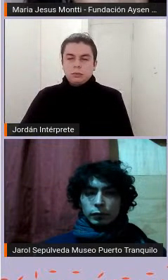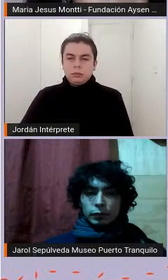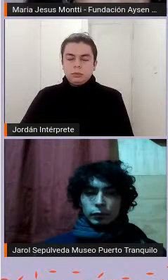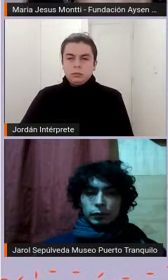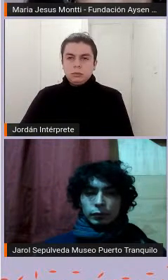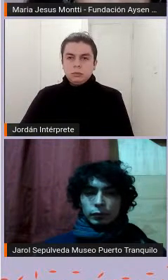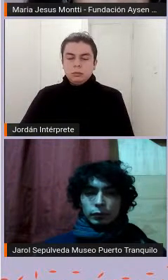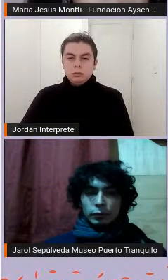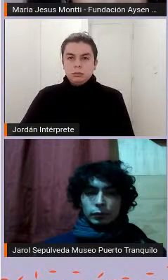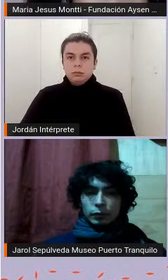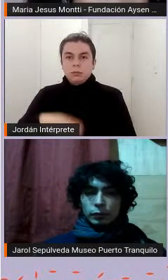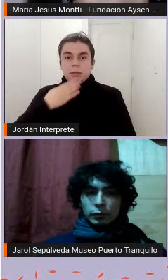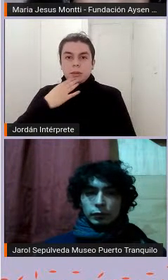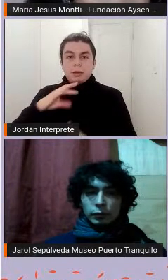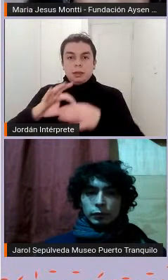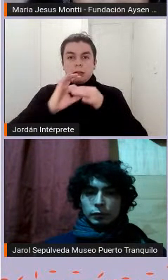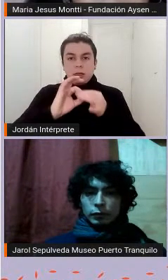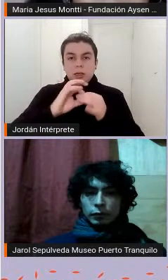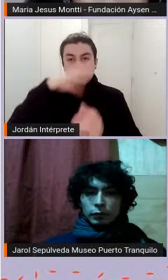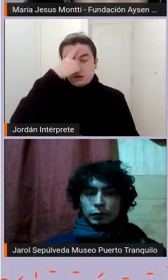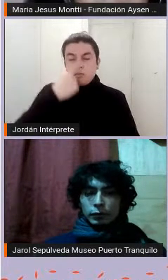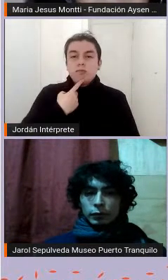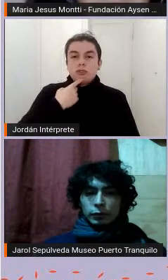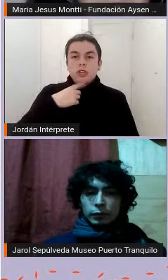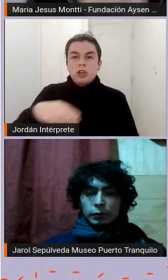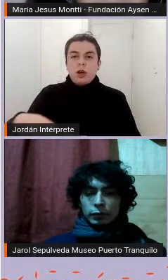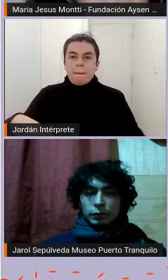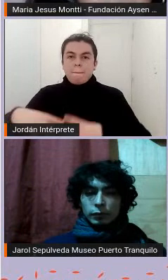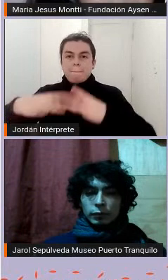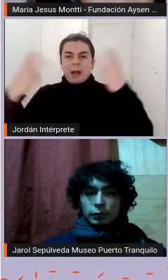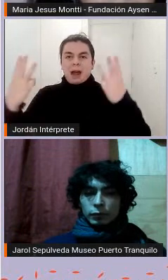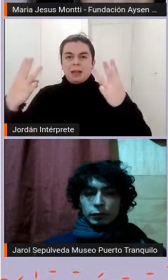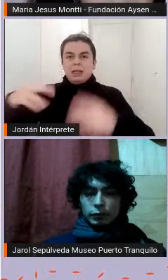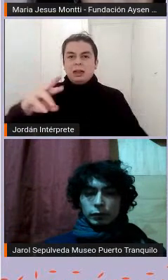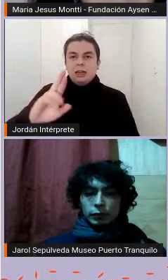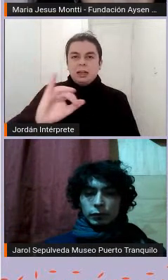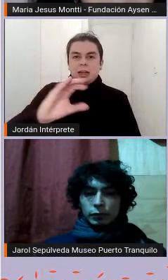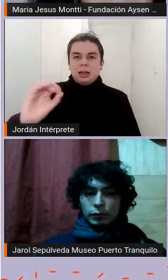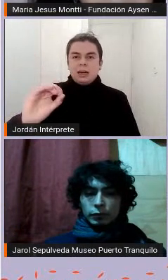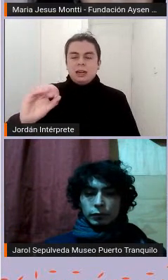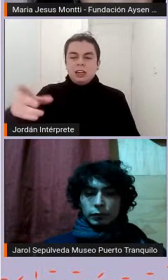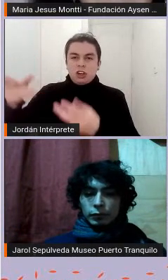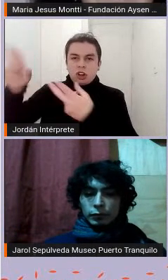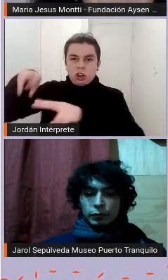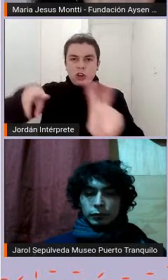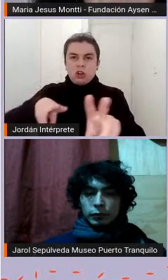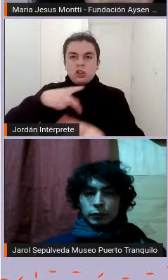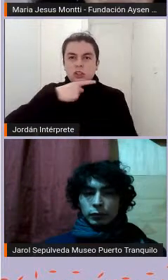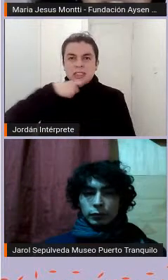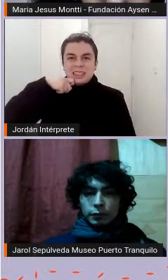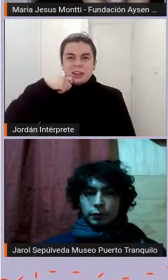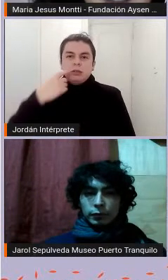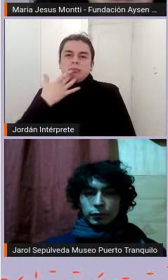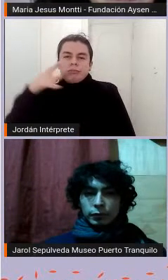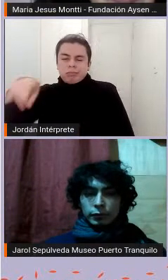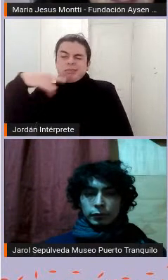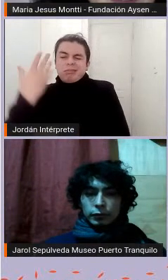del Museo de Río Seco de Magallanes, quienes tienen mucha experiencia en esta temática porque ellos